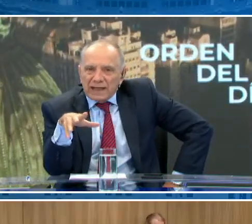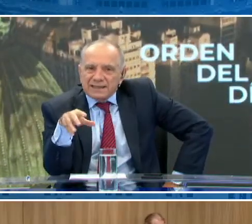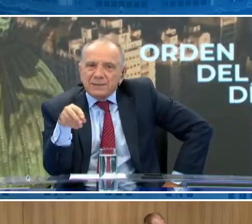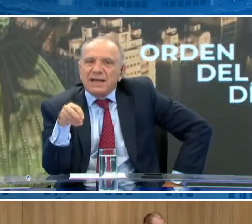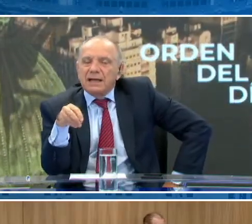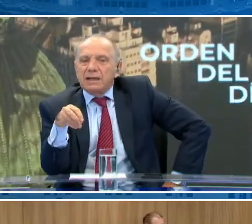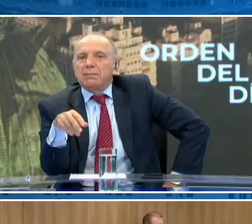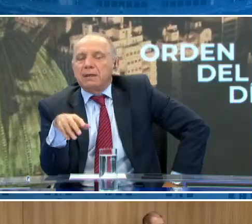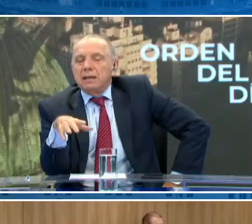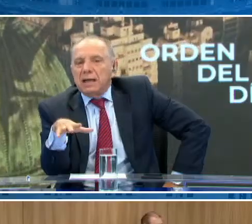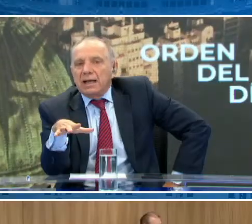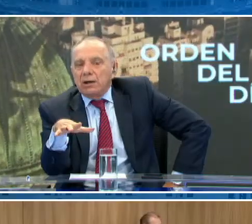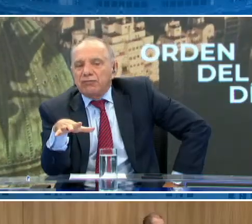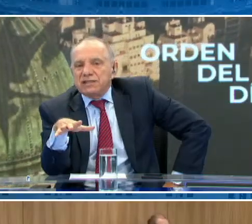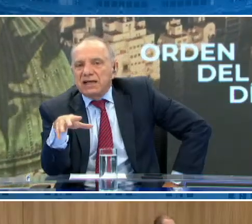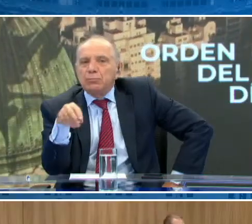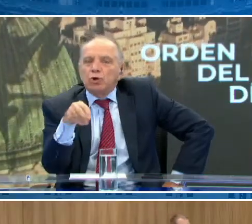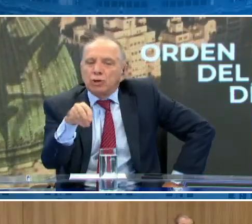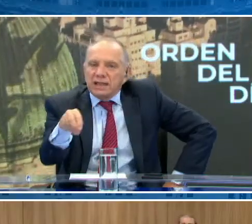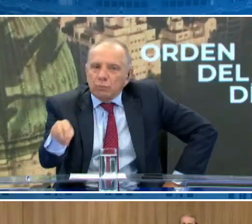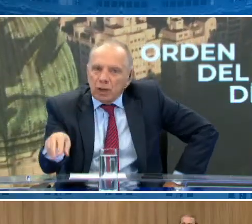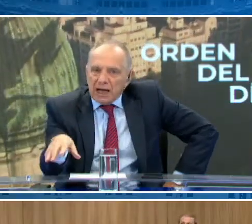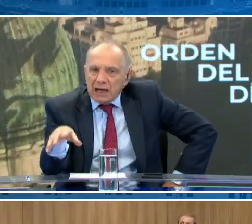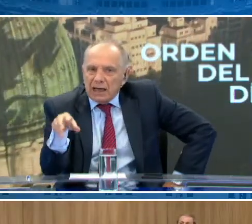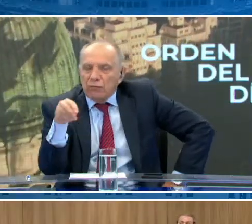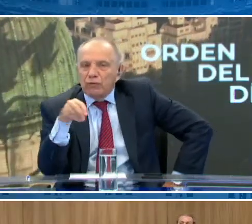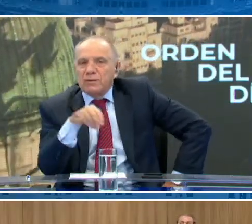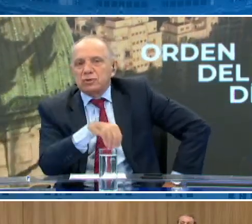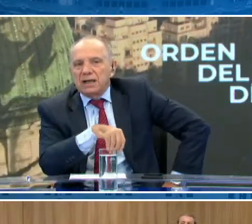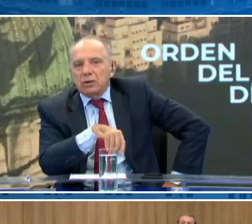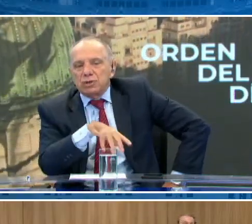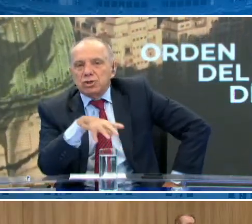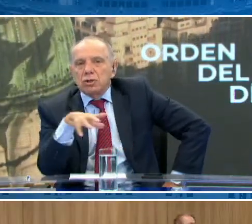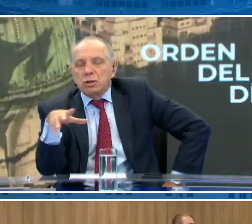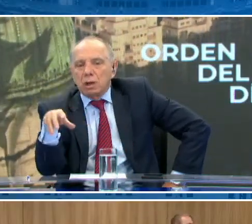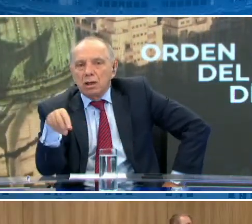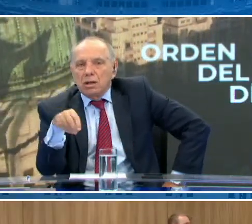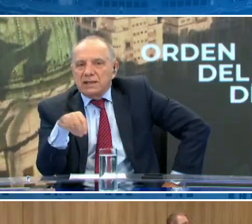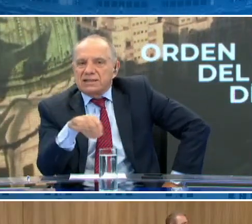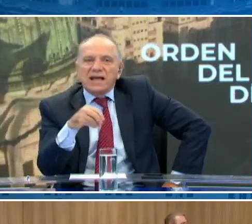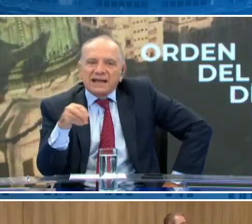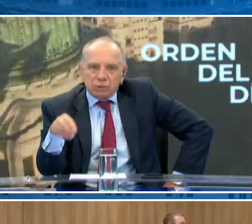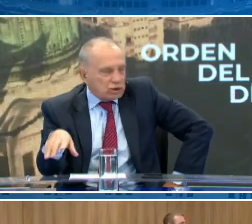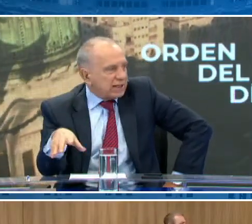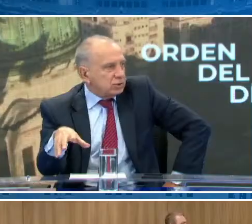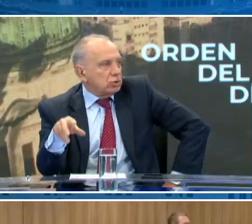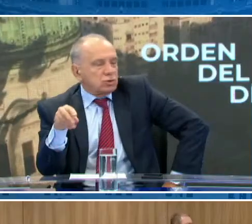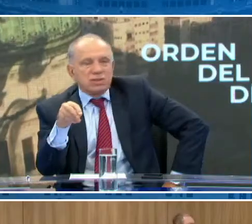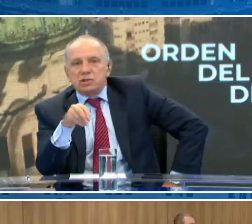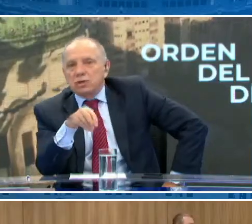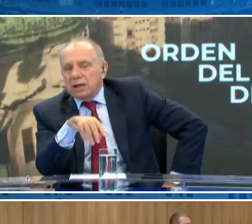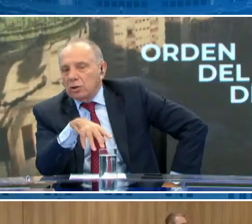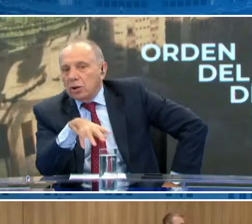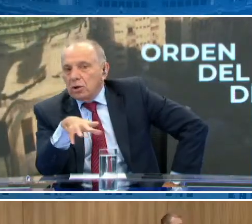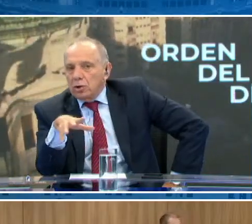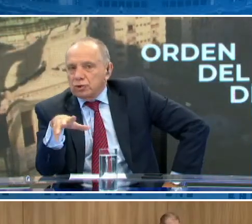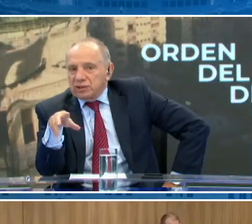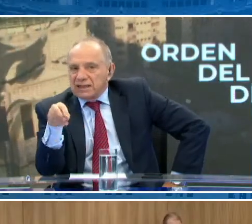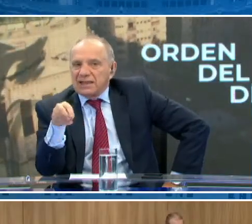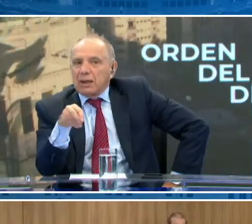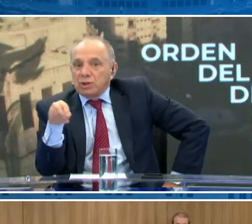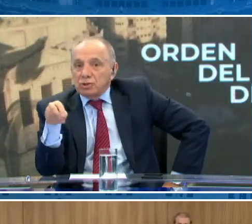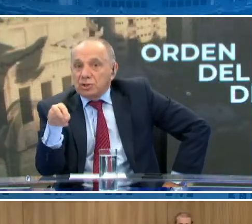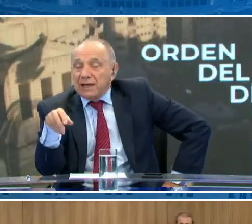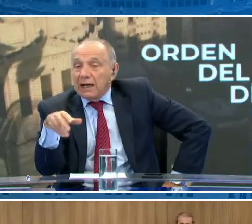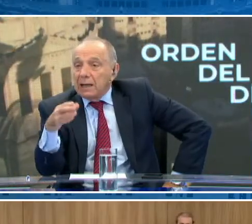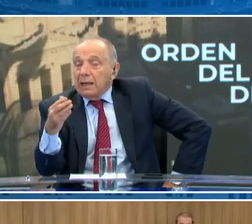jornada. Está bien, el oficialismo logra demorar la conformación de la comisión, siguen 14-14, se enojaron los integrantes de